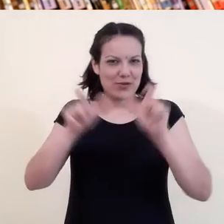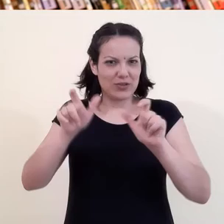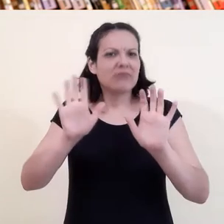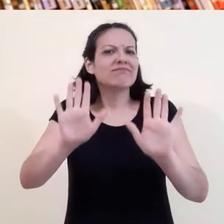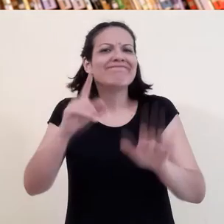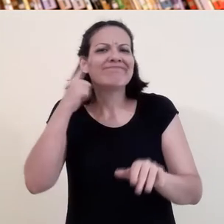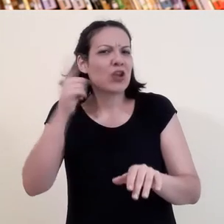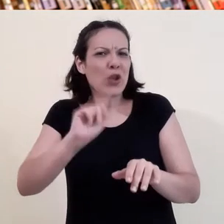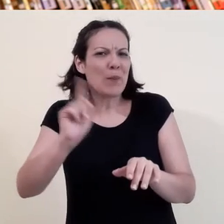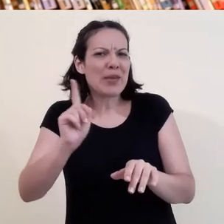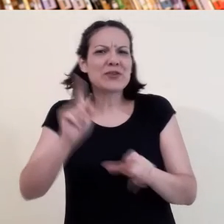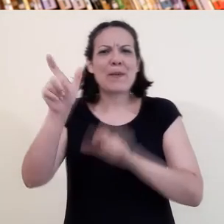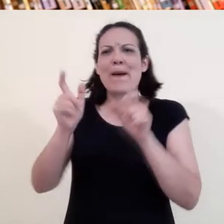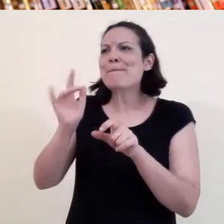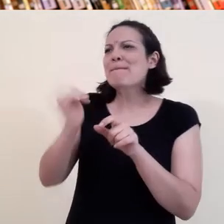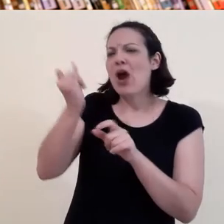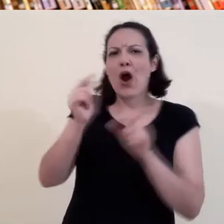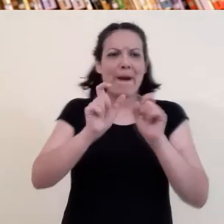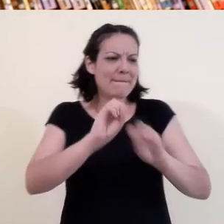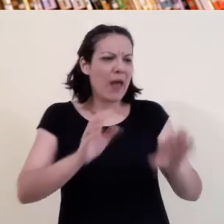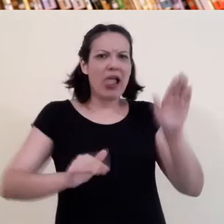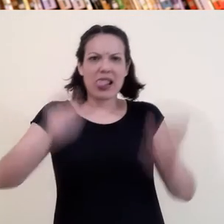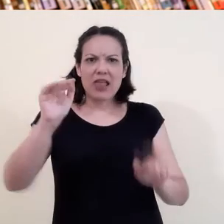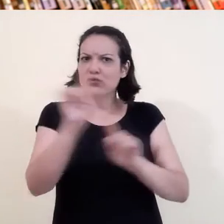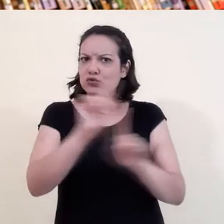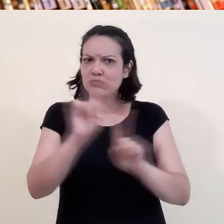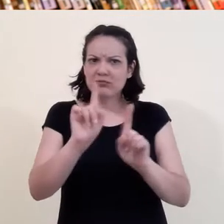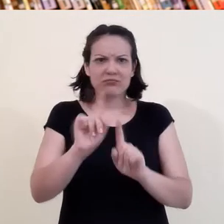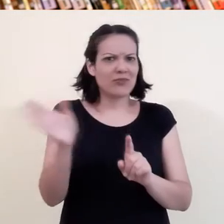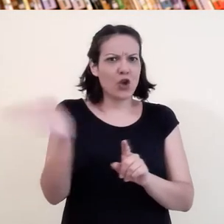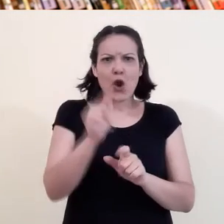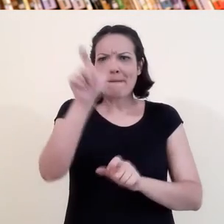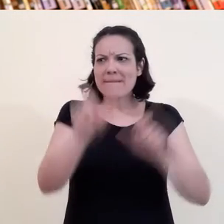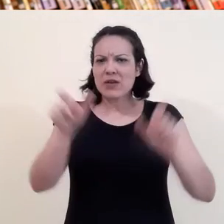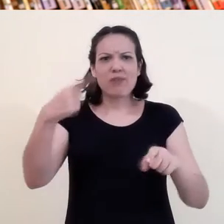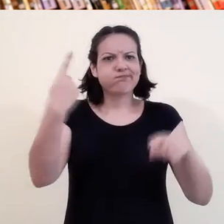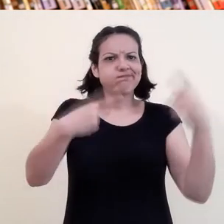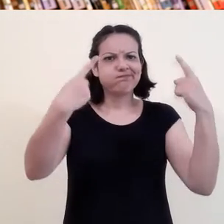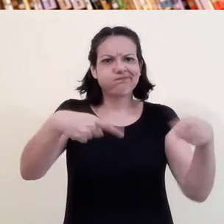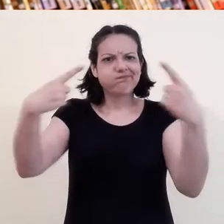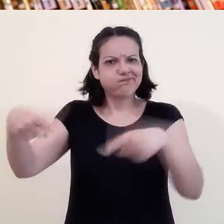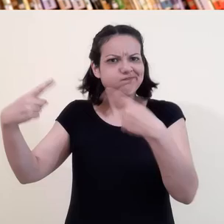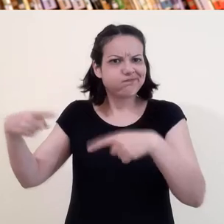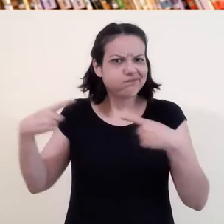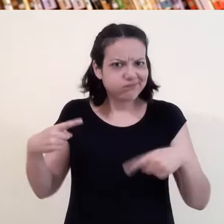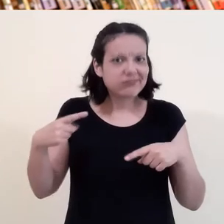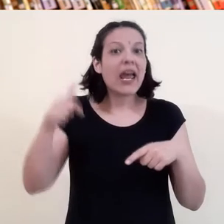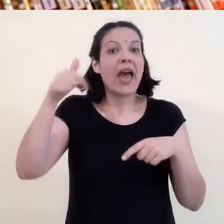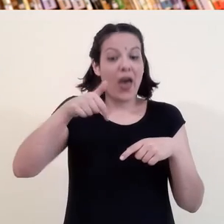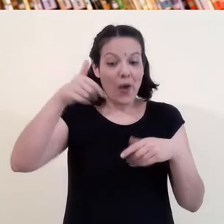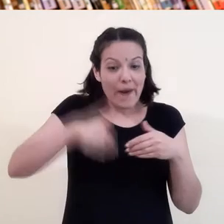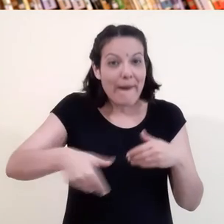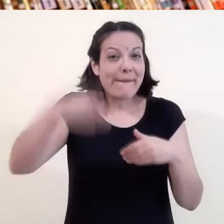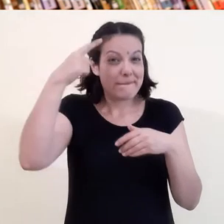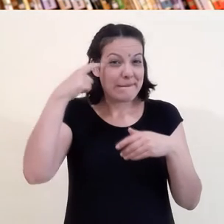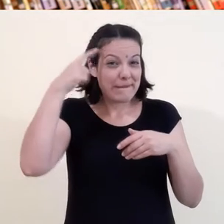creo que haya mejores personas que otras. Somos personas distintas. Y si hay algo que estoy aprendiendo con la ESI